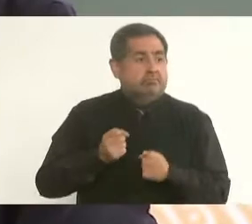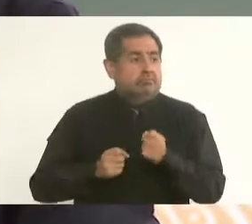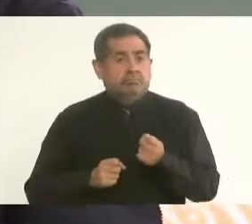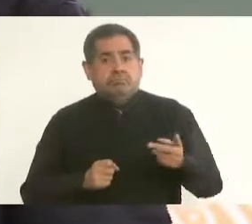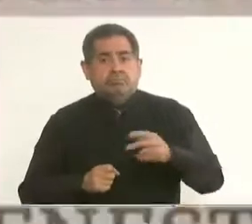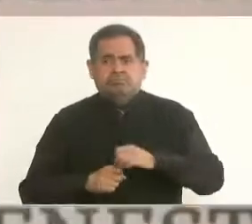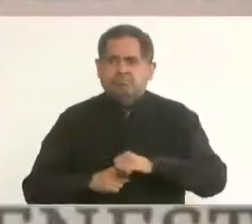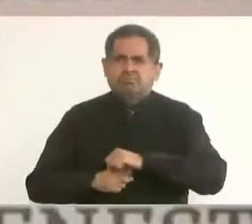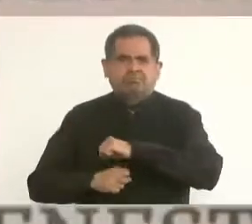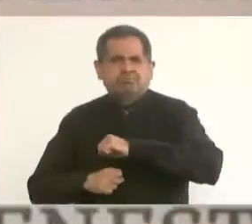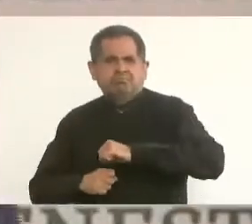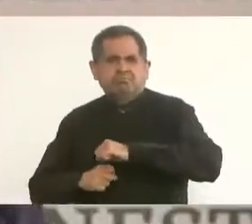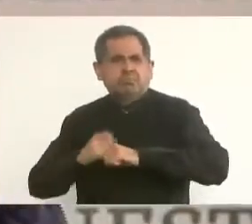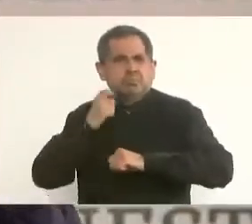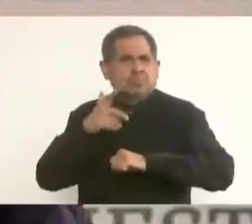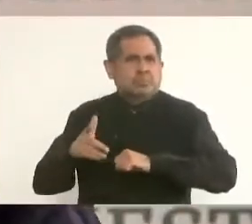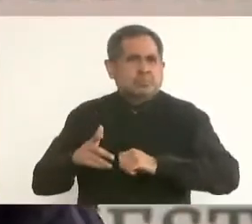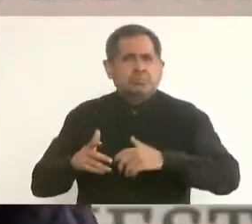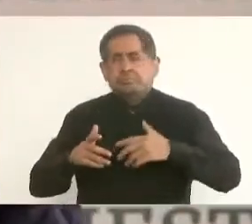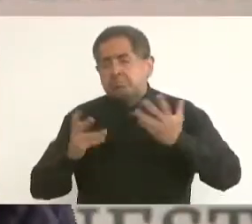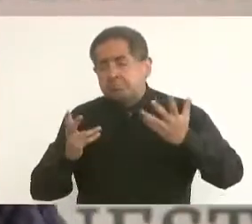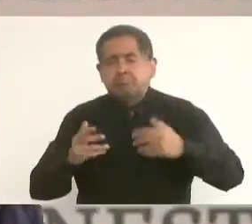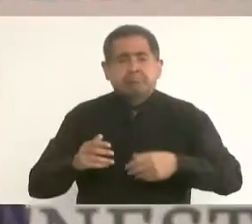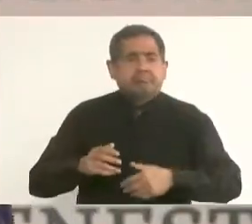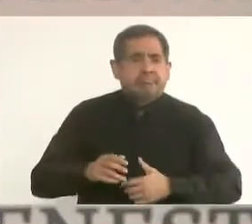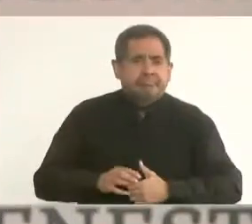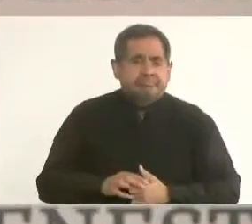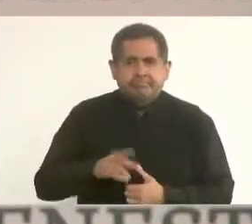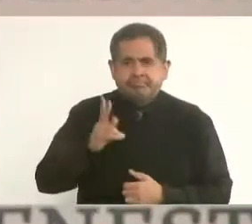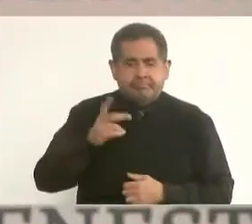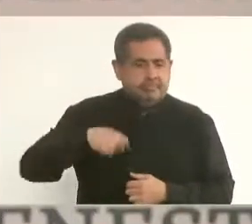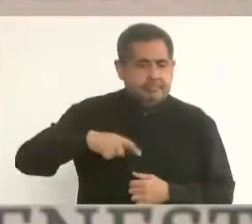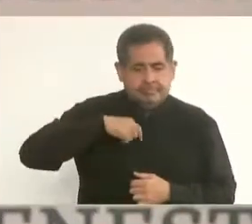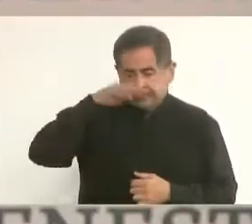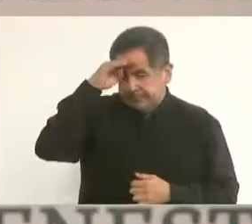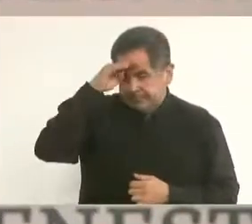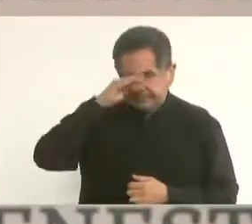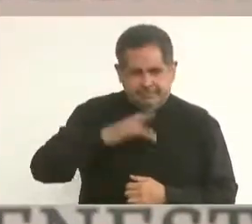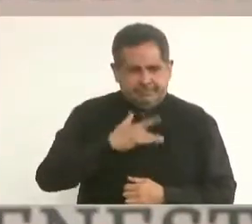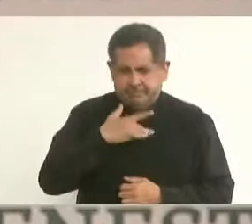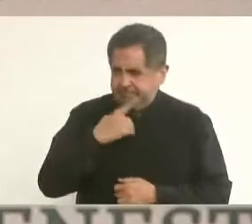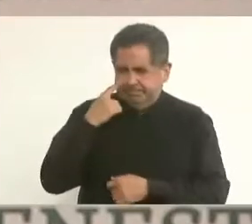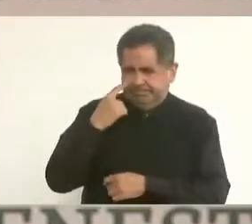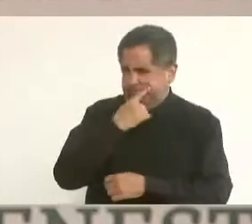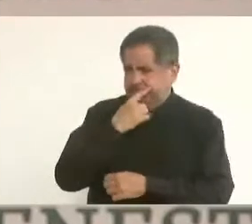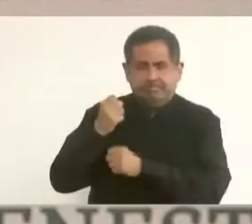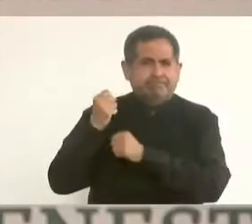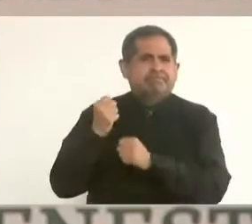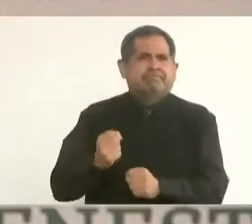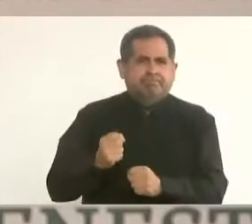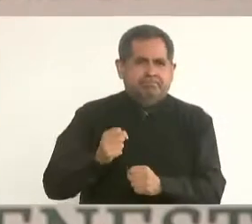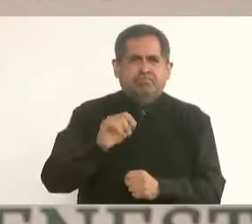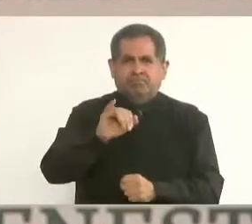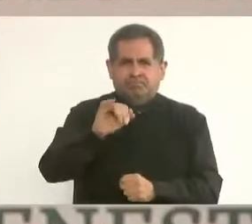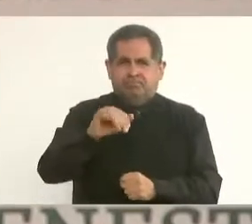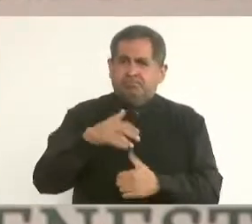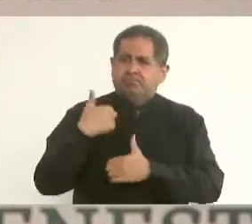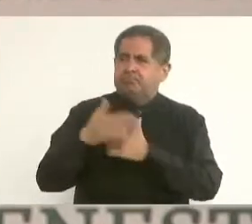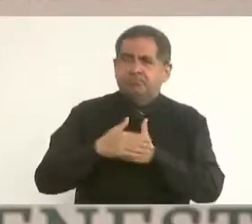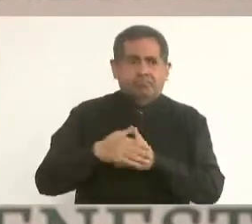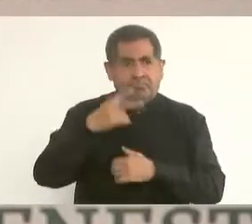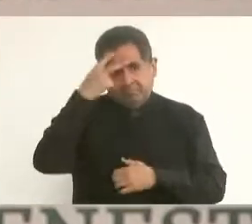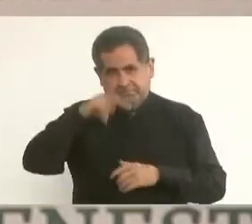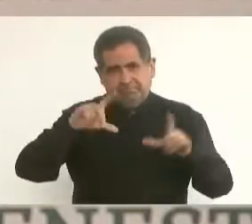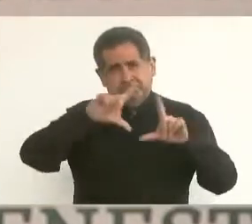resistencias, pero tenemos esa firme convicción de transformar a